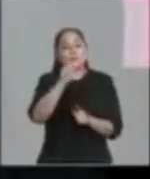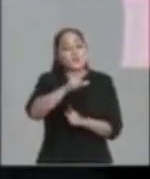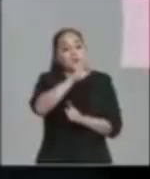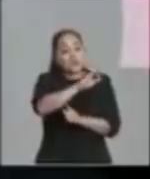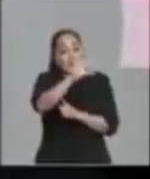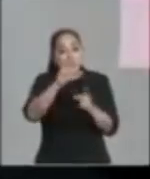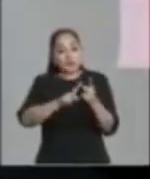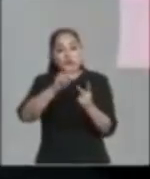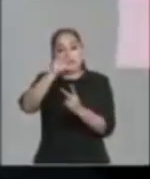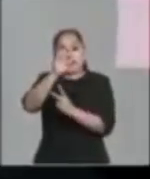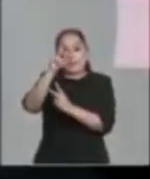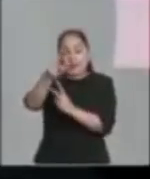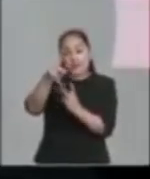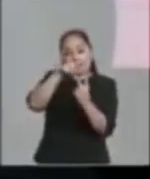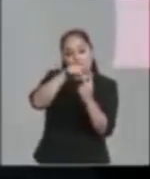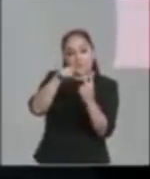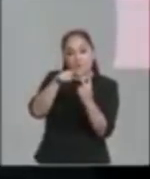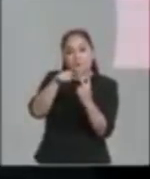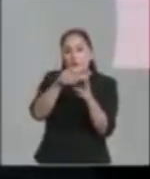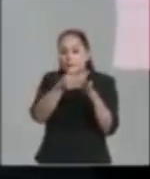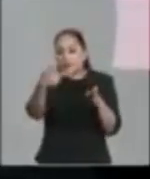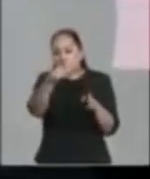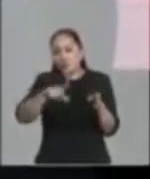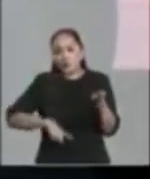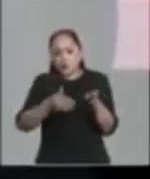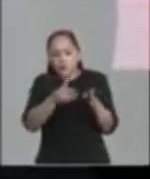Nieto. Nada más